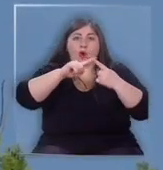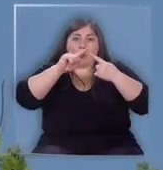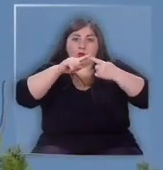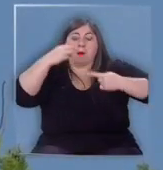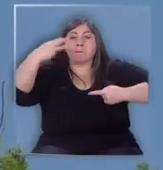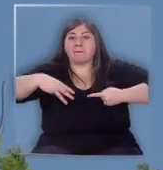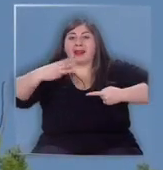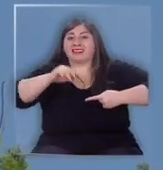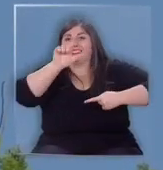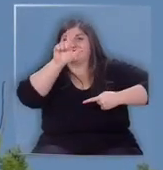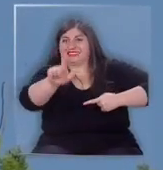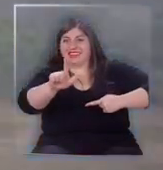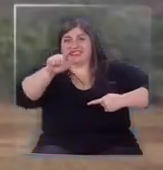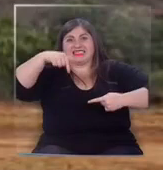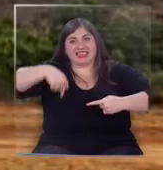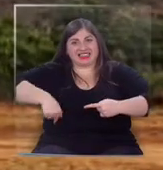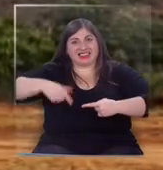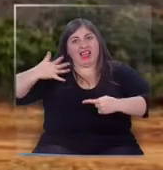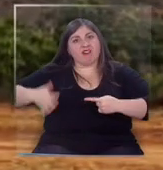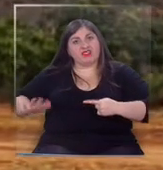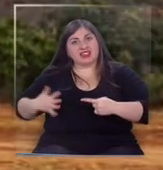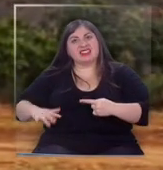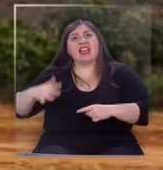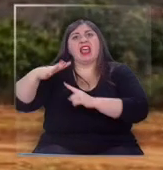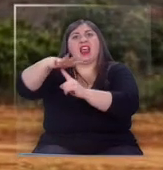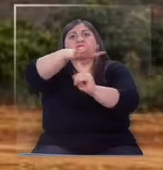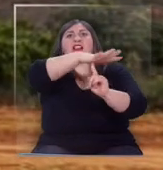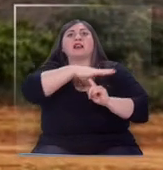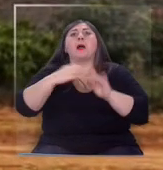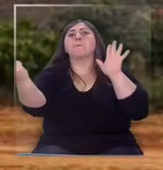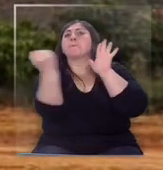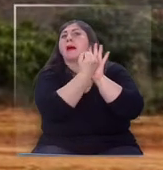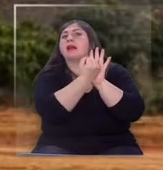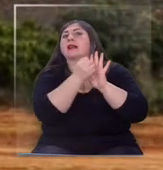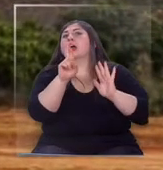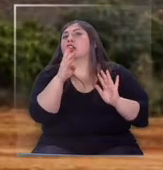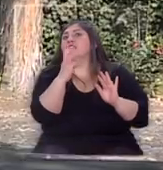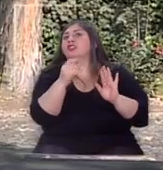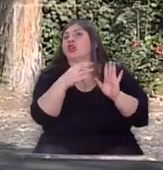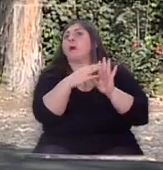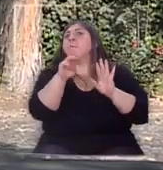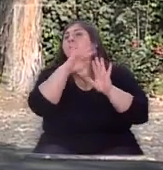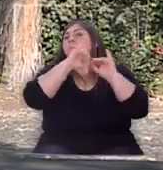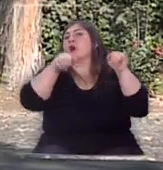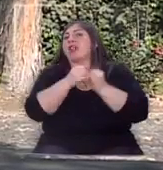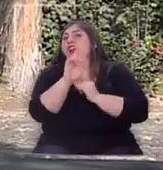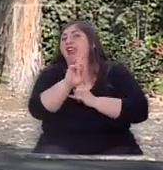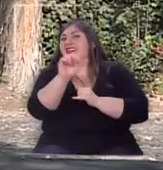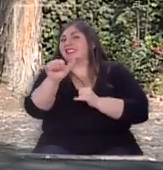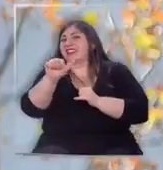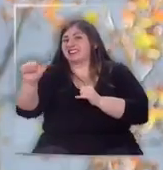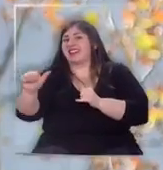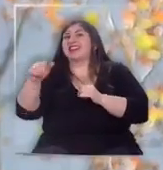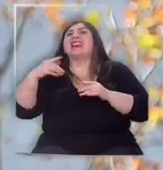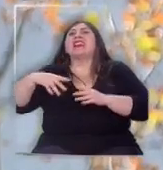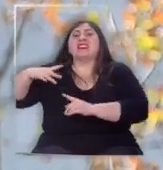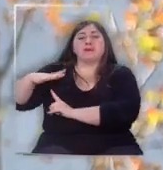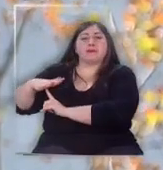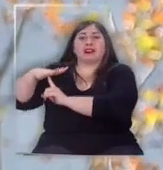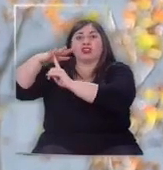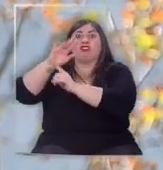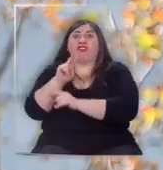martes 7 del presente mes. El helicóptero marca Robinson modelo R66 partió desde el aeródromo de